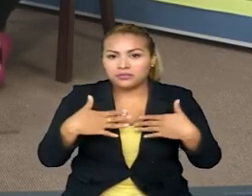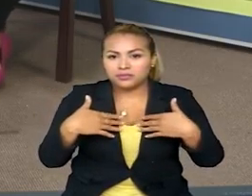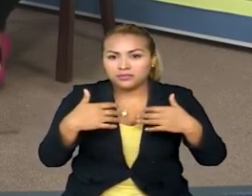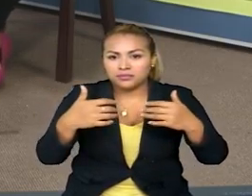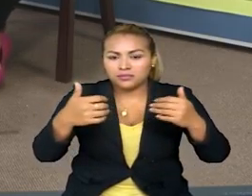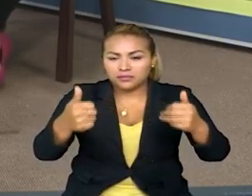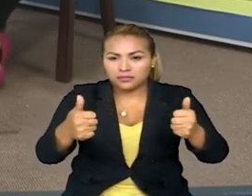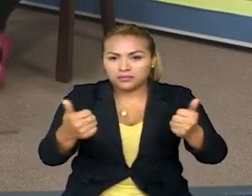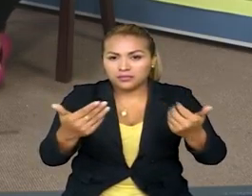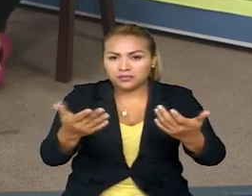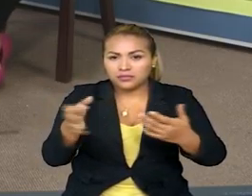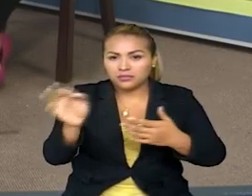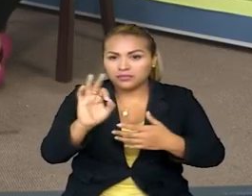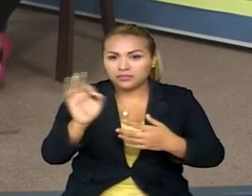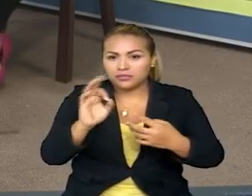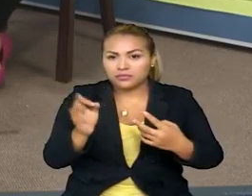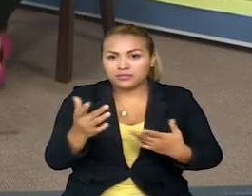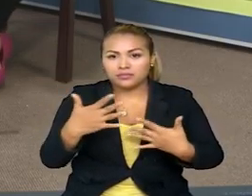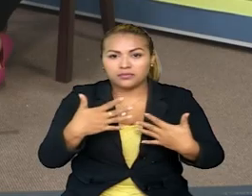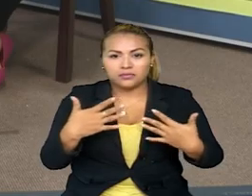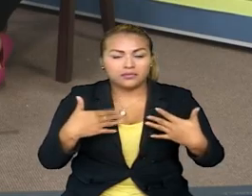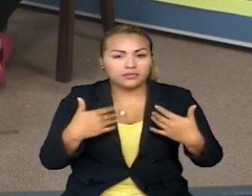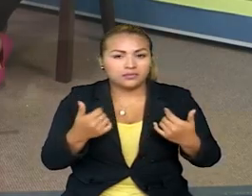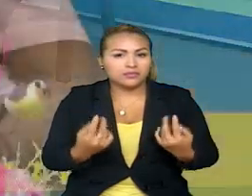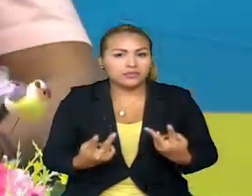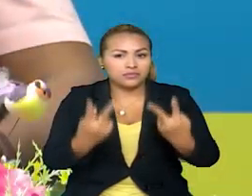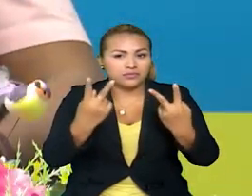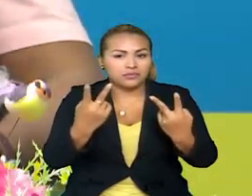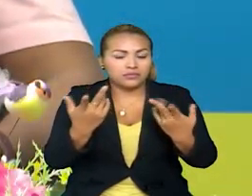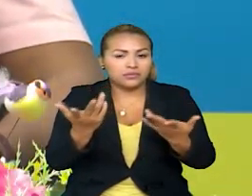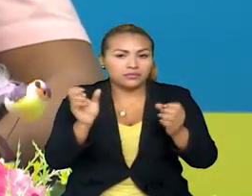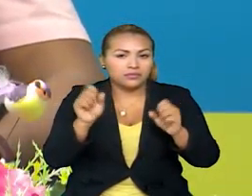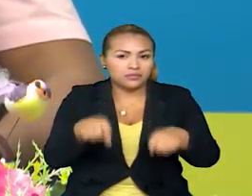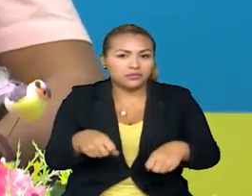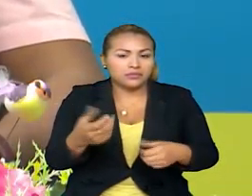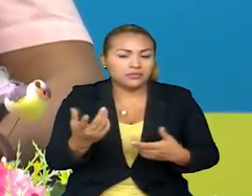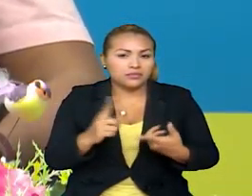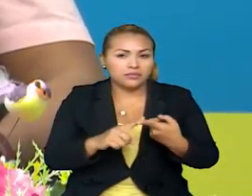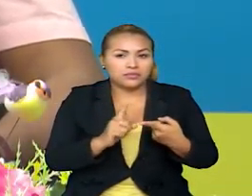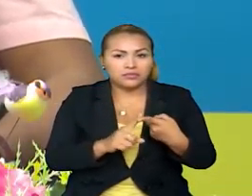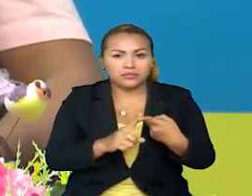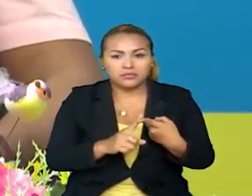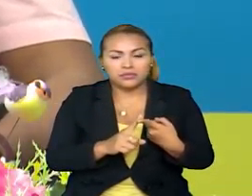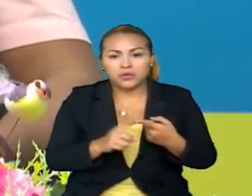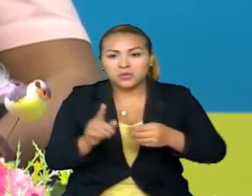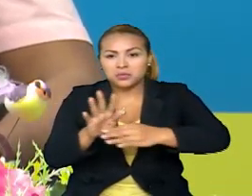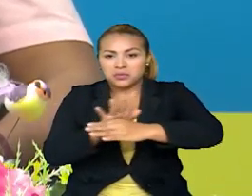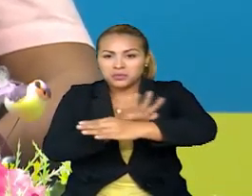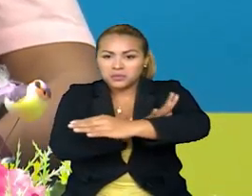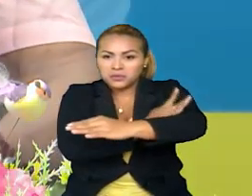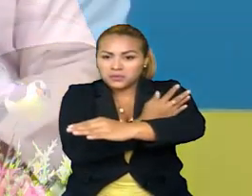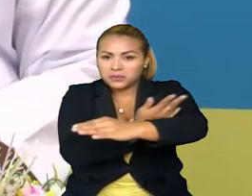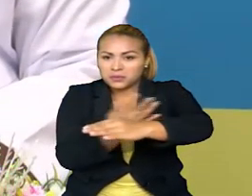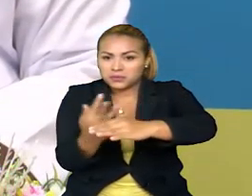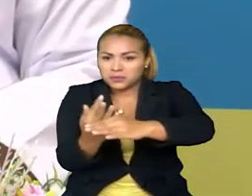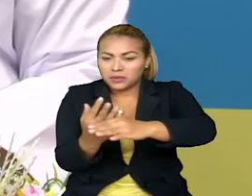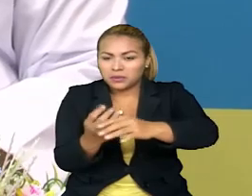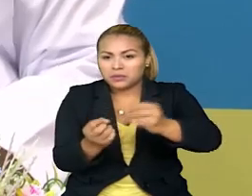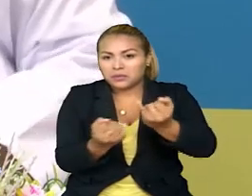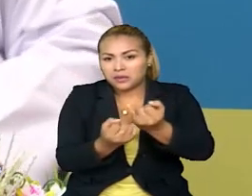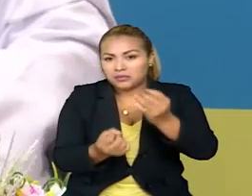buen estilo de vida saludable valga la redundancia puede ser huerta los huertos hogar sembrar